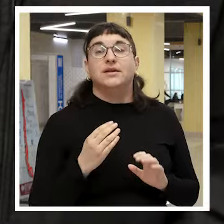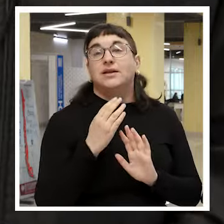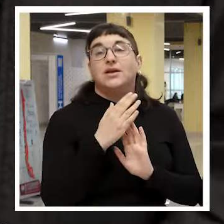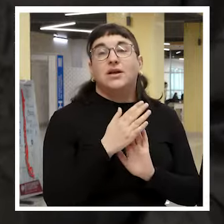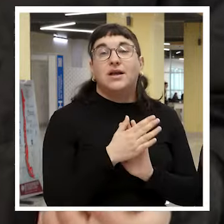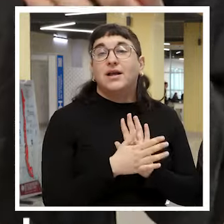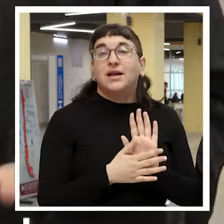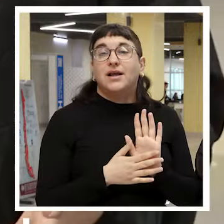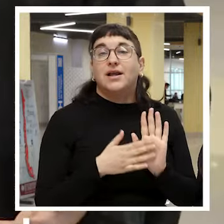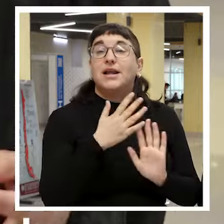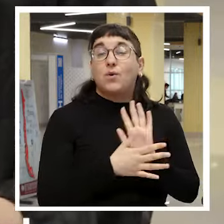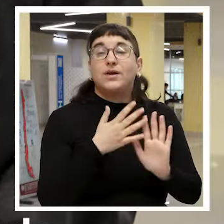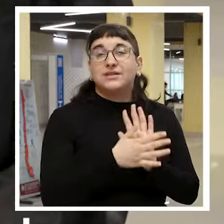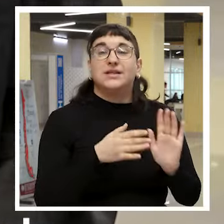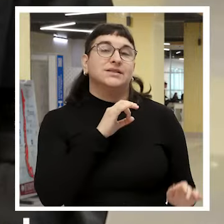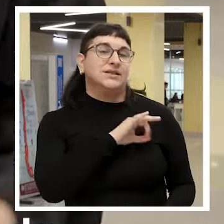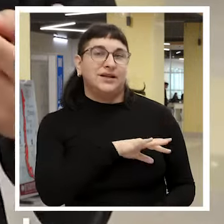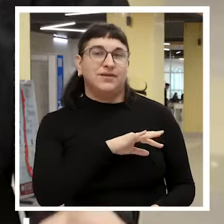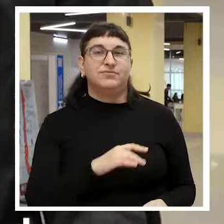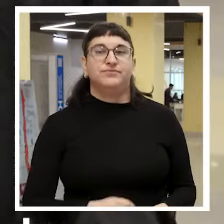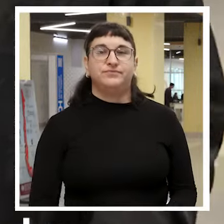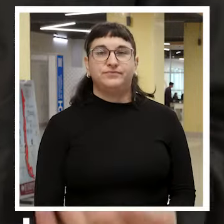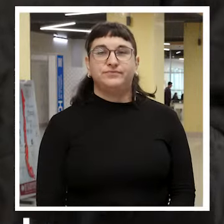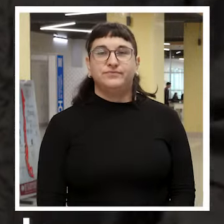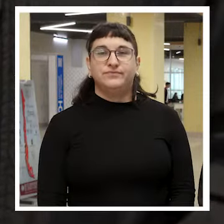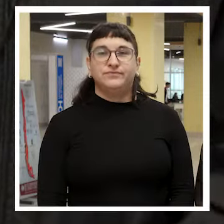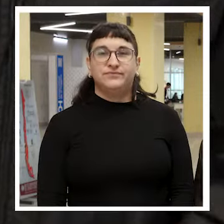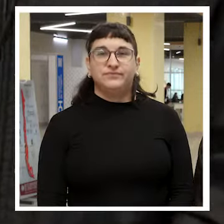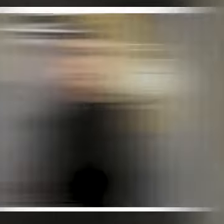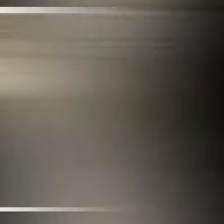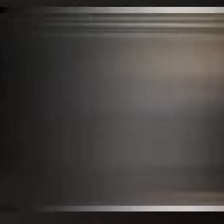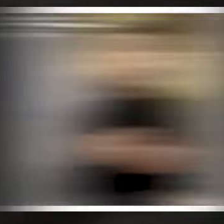también están enseñando lenguaje de señas chileno.